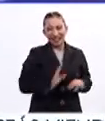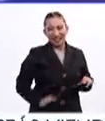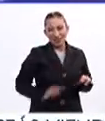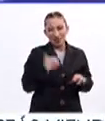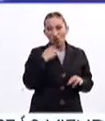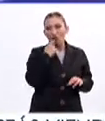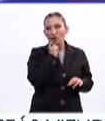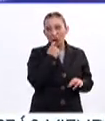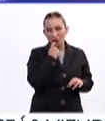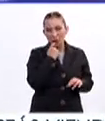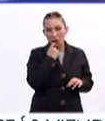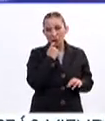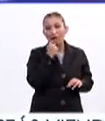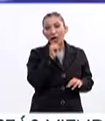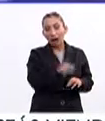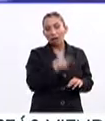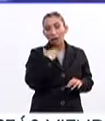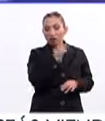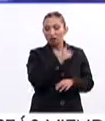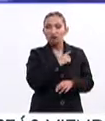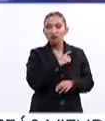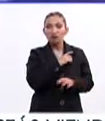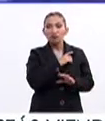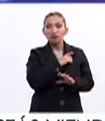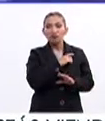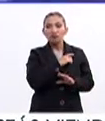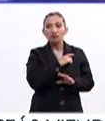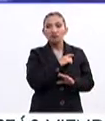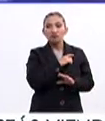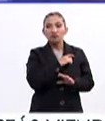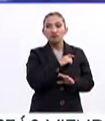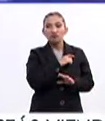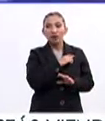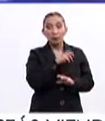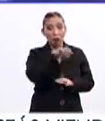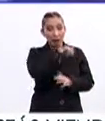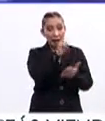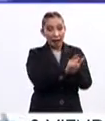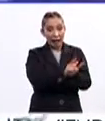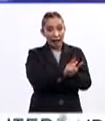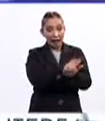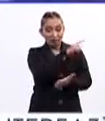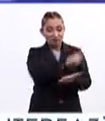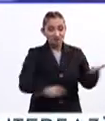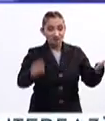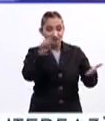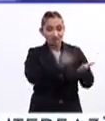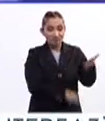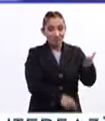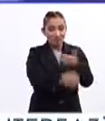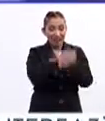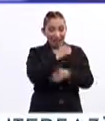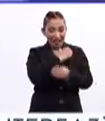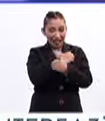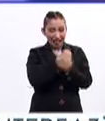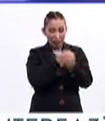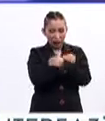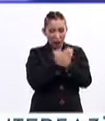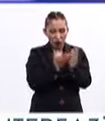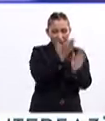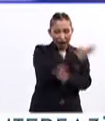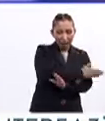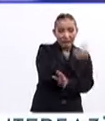Manuel López Obrador, la abrogación de la reforma educativa anterior y por supuesto delinear esta